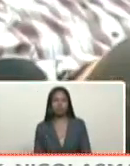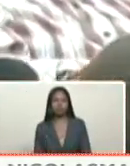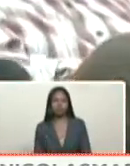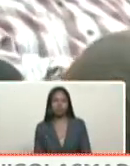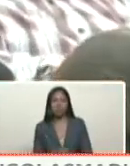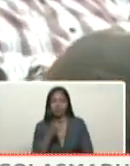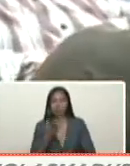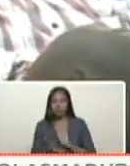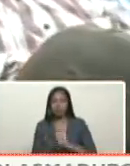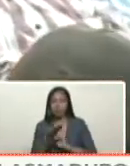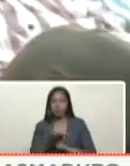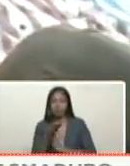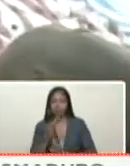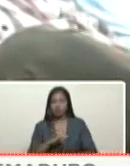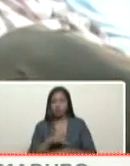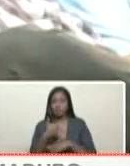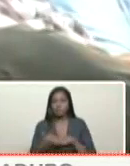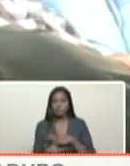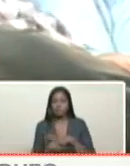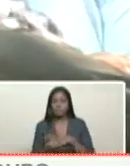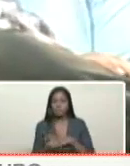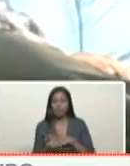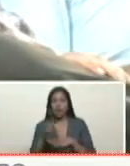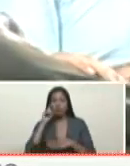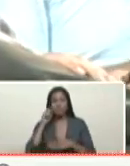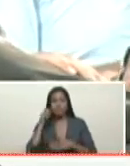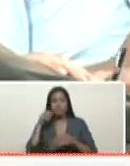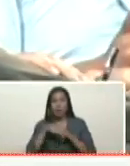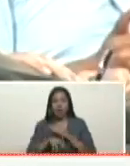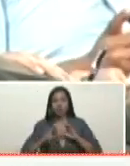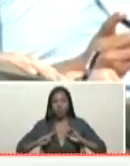Muy importante el plan parto humanizado,